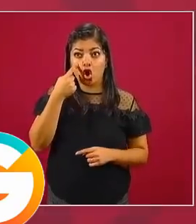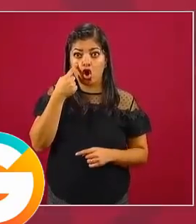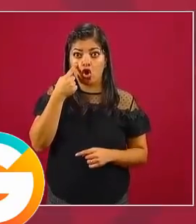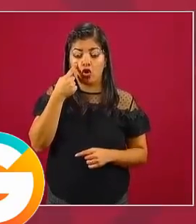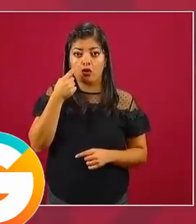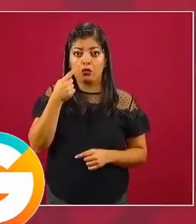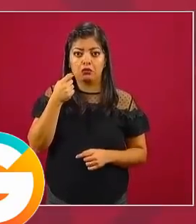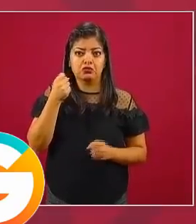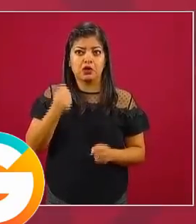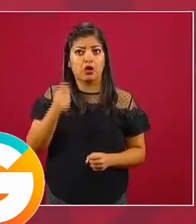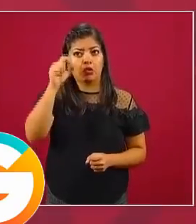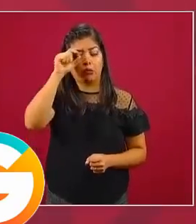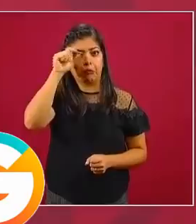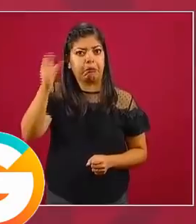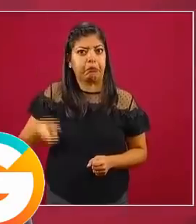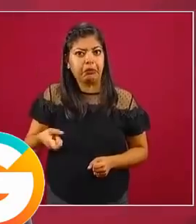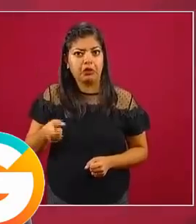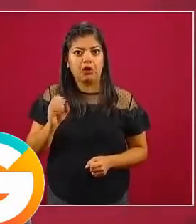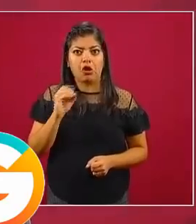o chimuelos, ¿no?